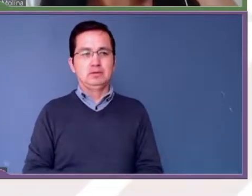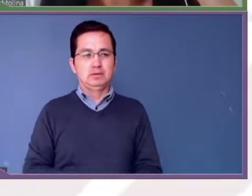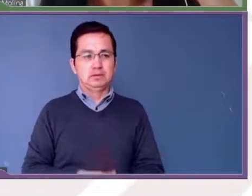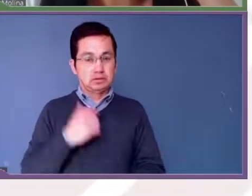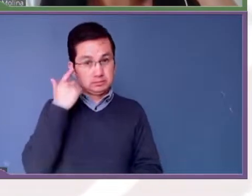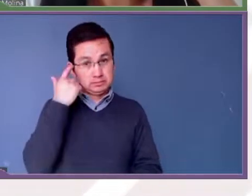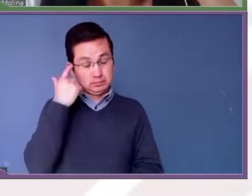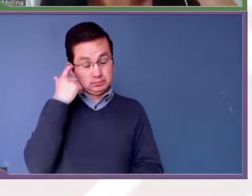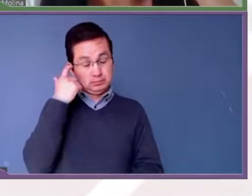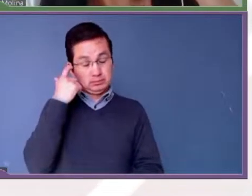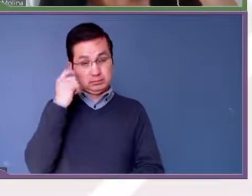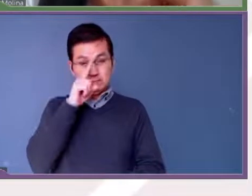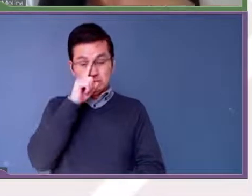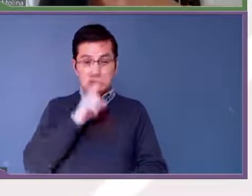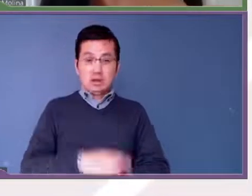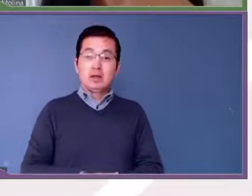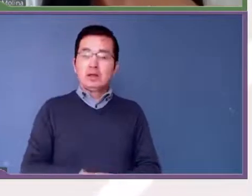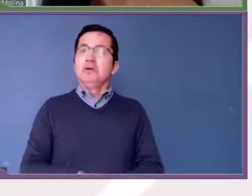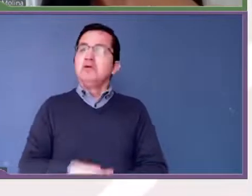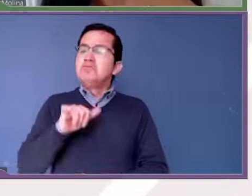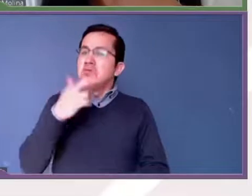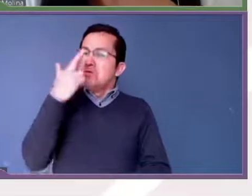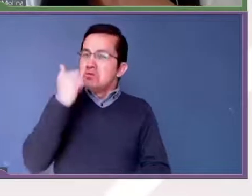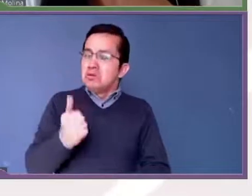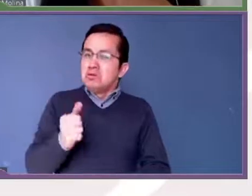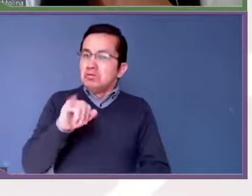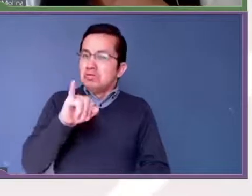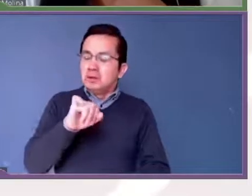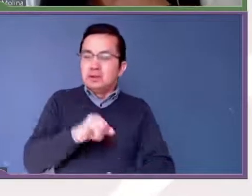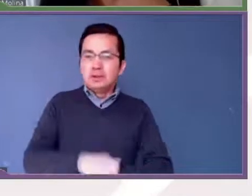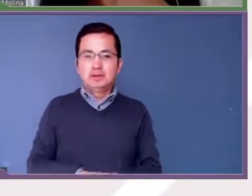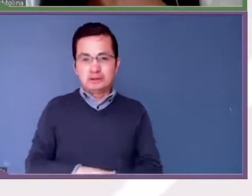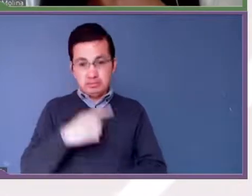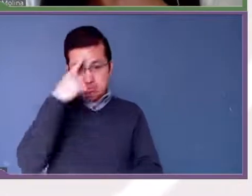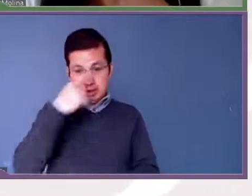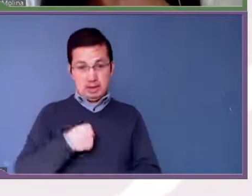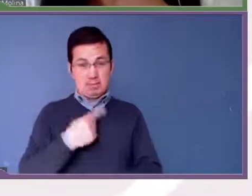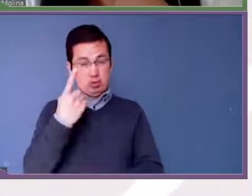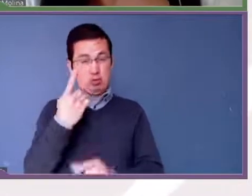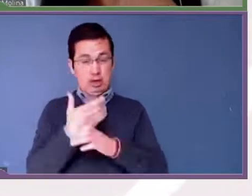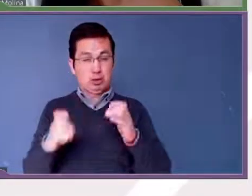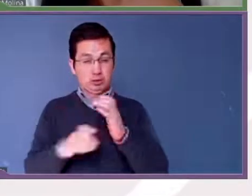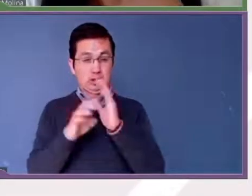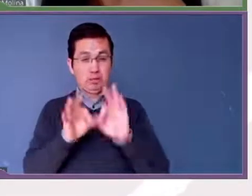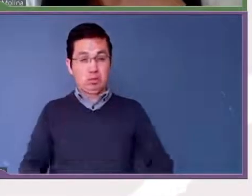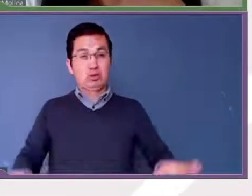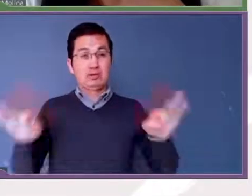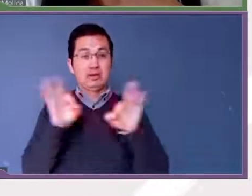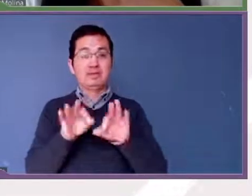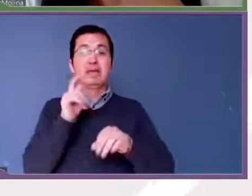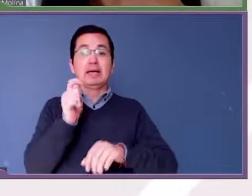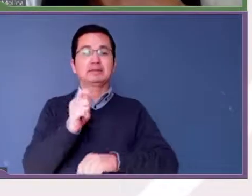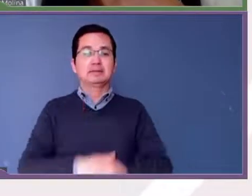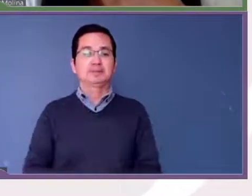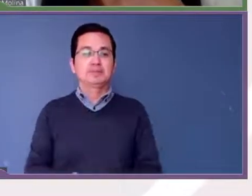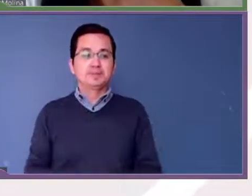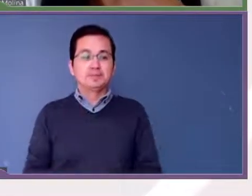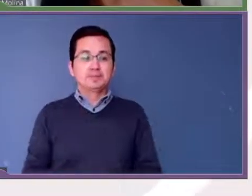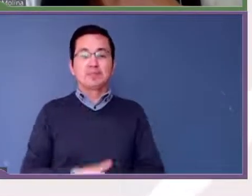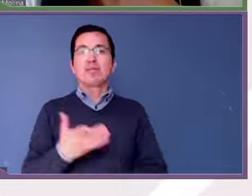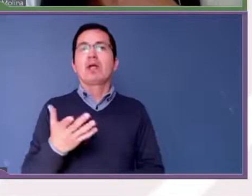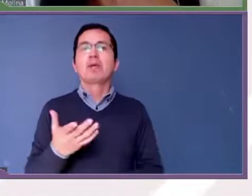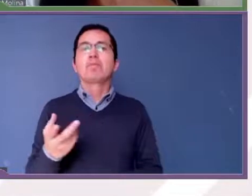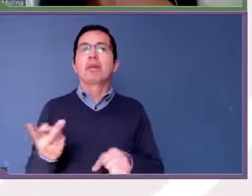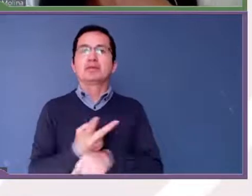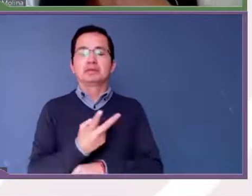Exacto, sí, la verdad es que hay algo que a mí me llama mucho la atención, que tiene que ver, por ejemplo, con el primer lugar de las denuncias histórico de